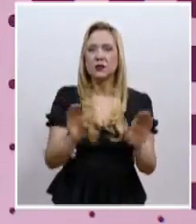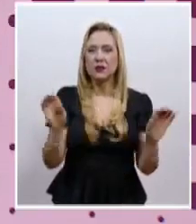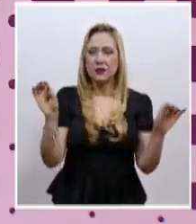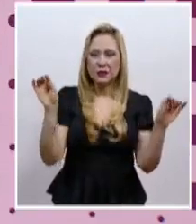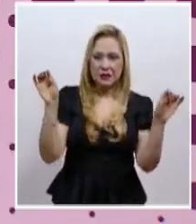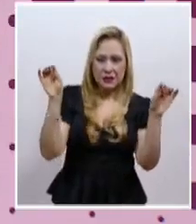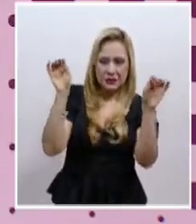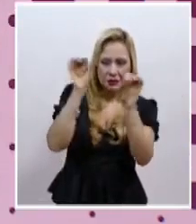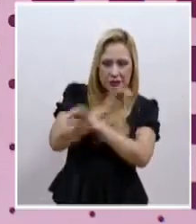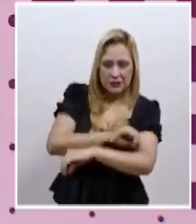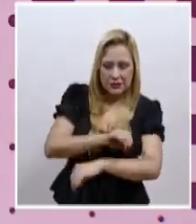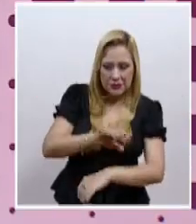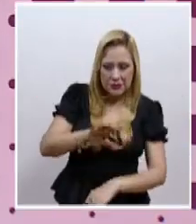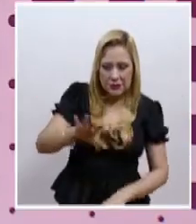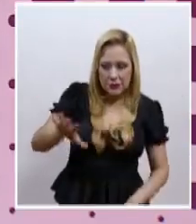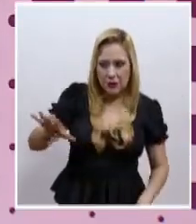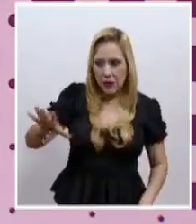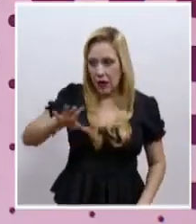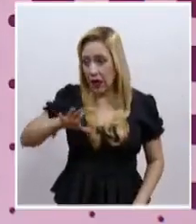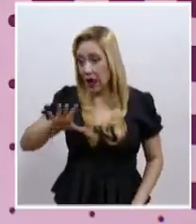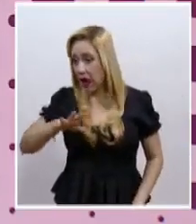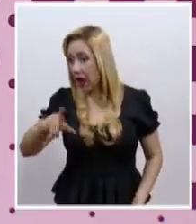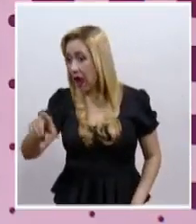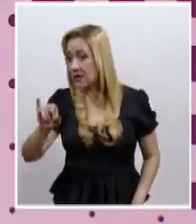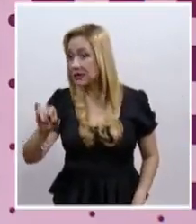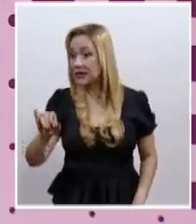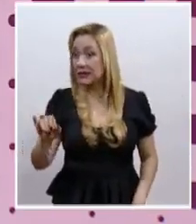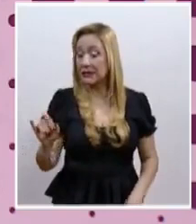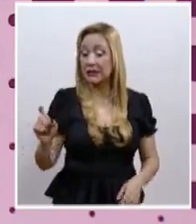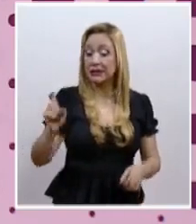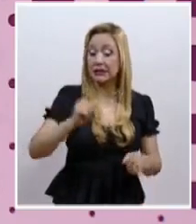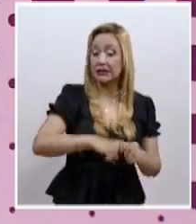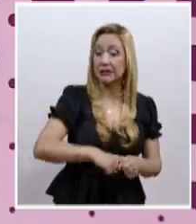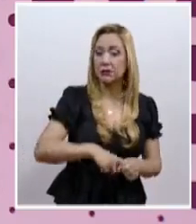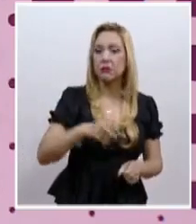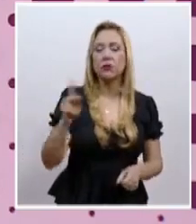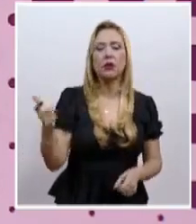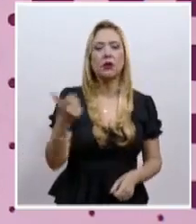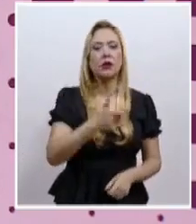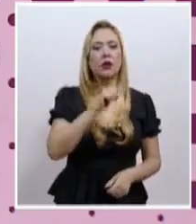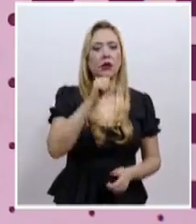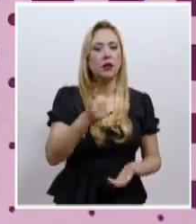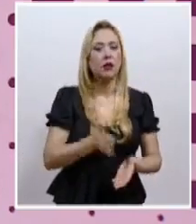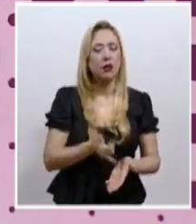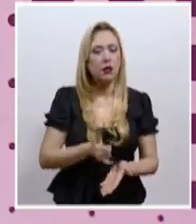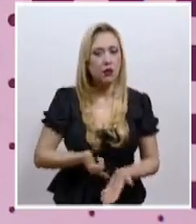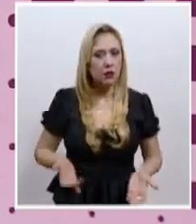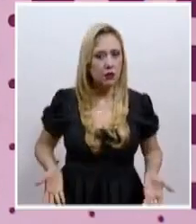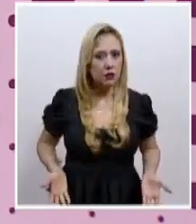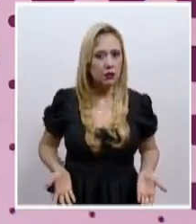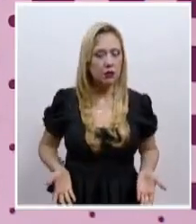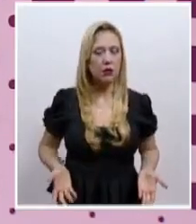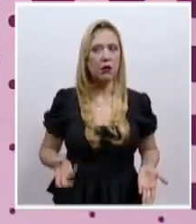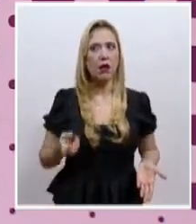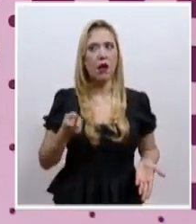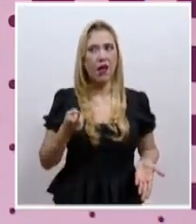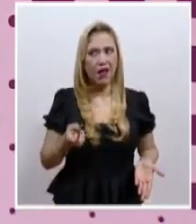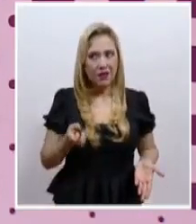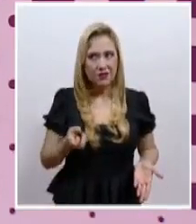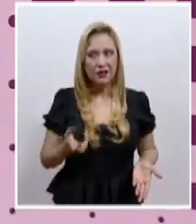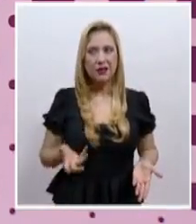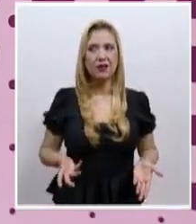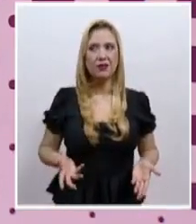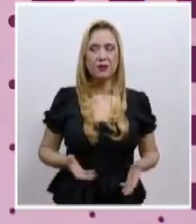quienes sí están dados de alta, pero no pagan correctamente o evaden sus impuestos, ¿no? Entonces, la carga la